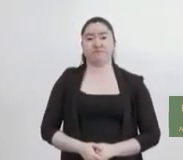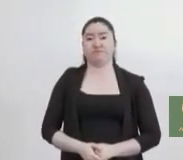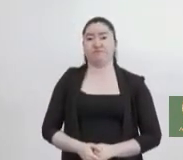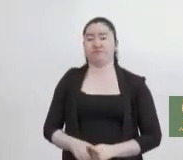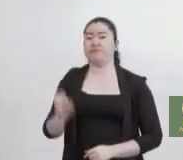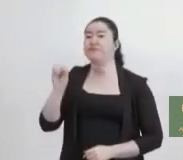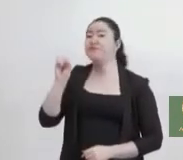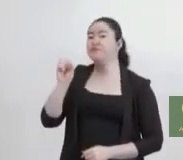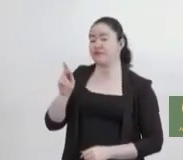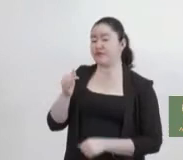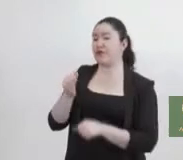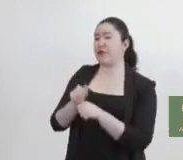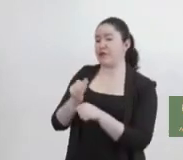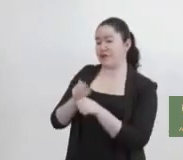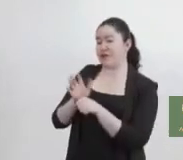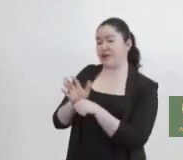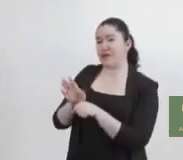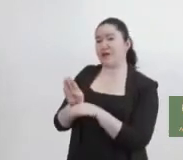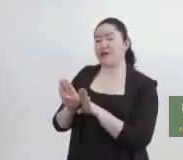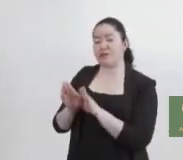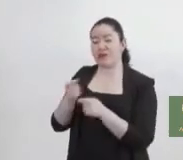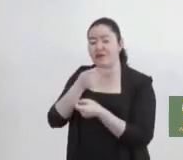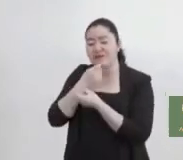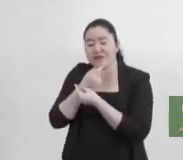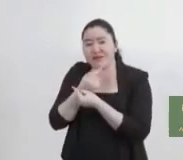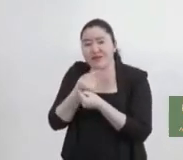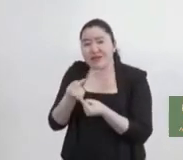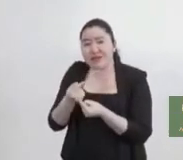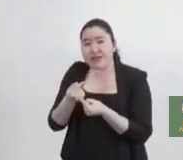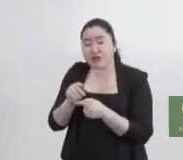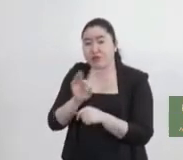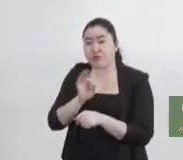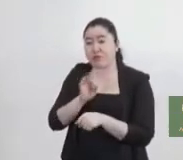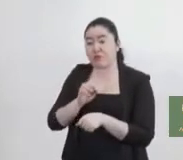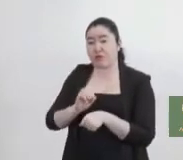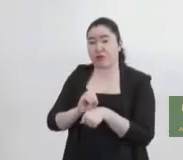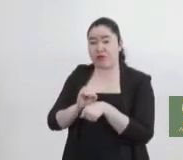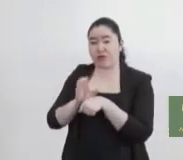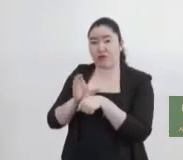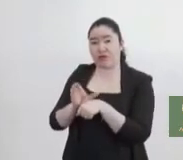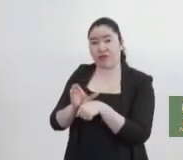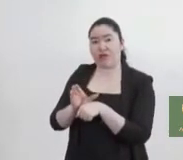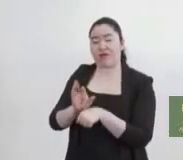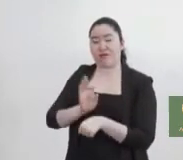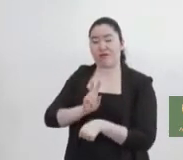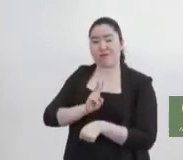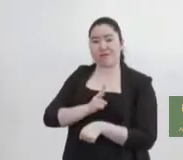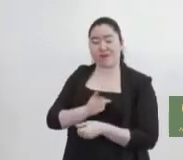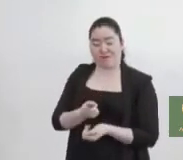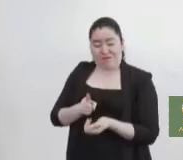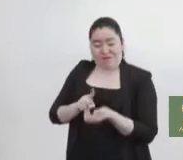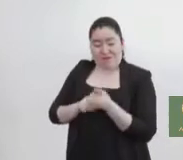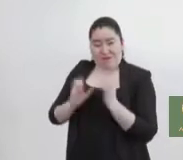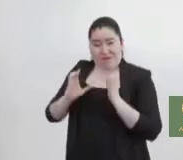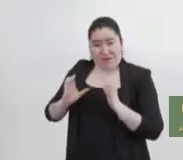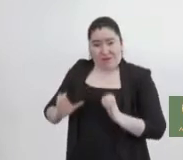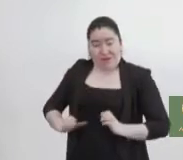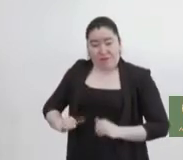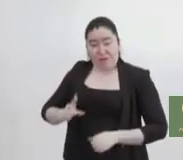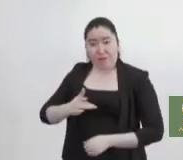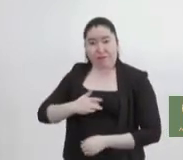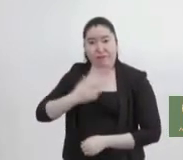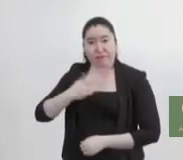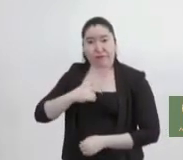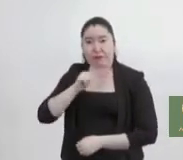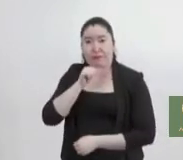¿Quedaría descartada esta inquietud de que los niños pueden ser portadores asintomáticos? Doctor Borja, no